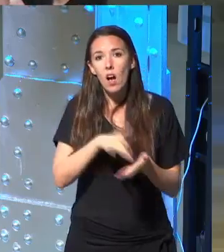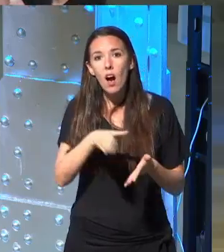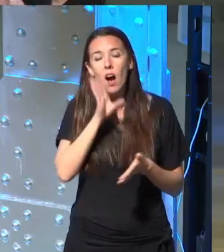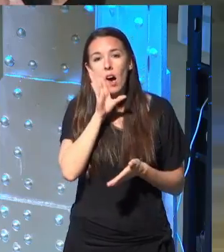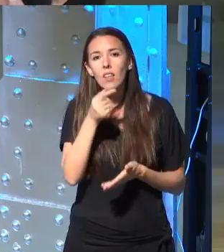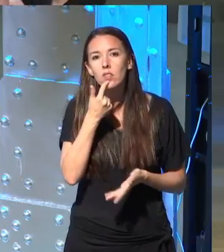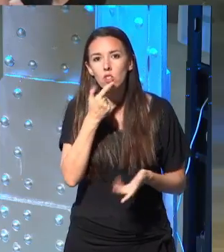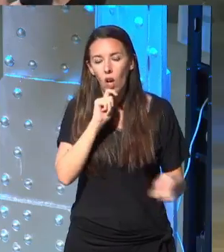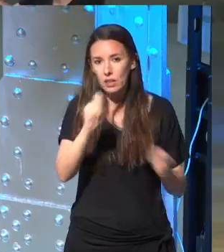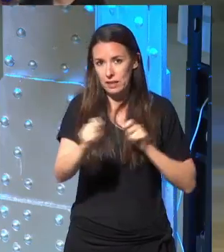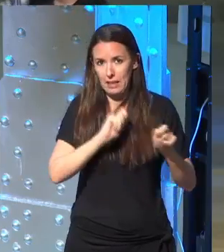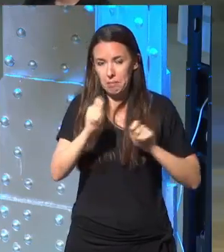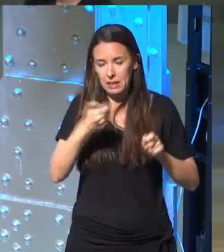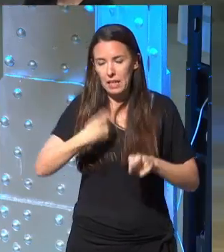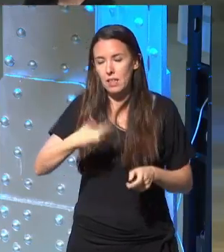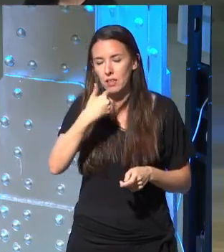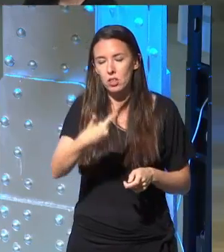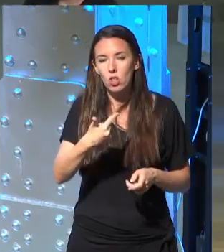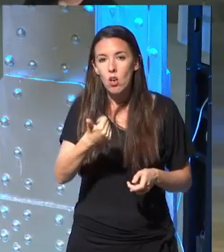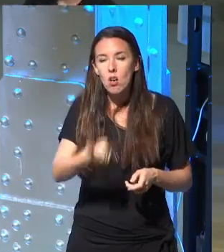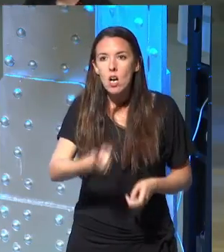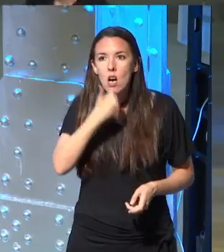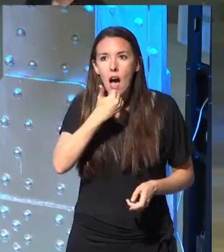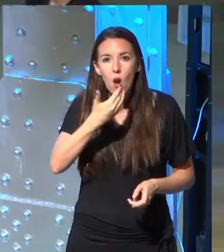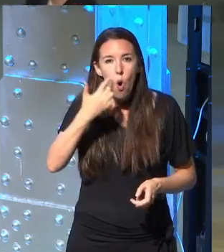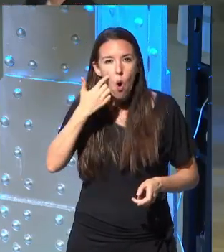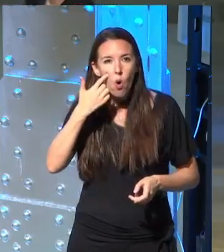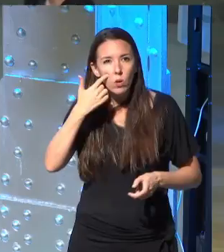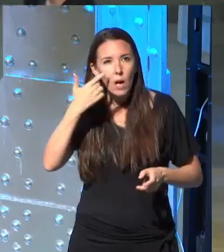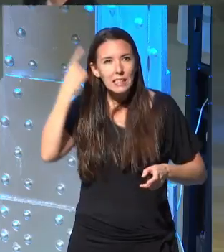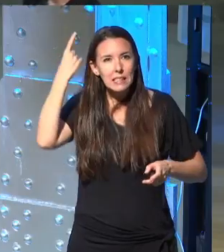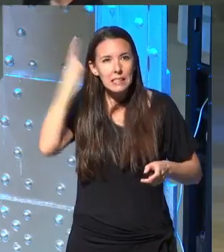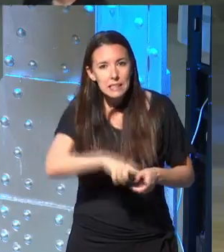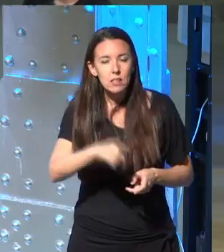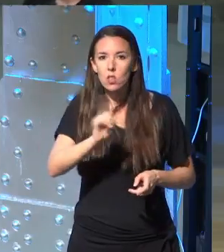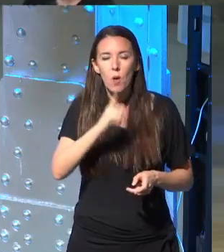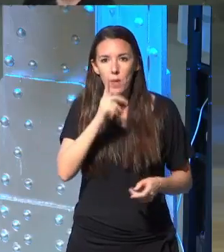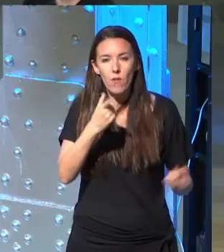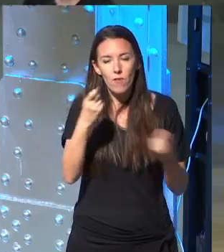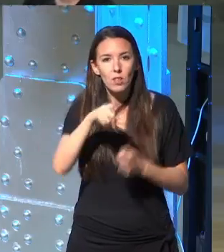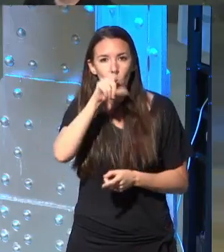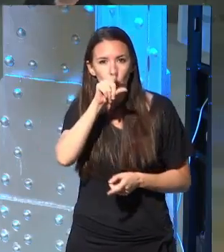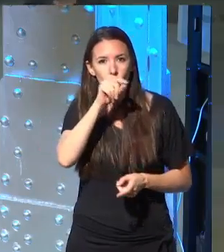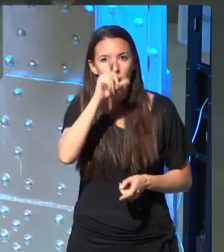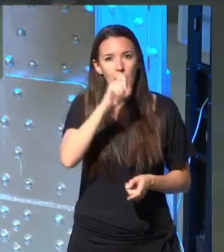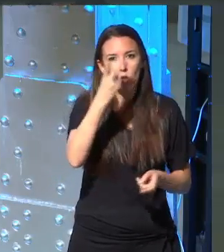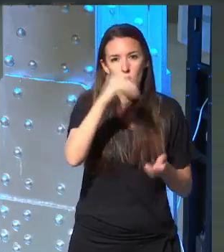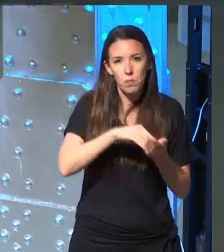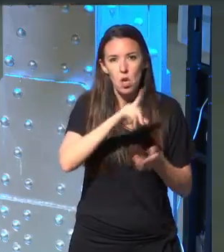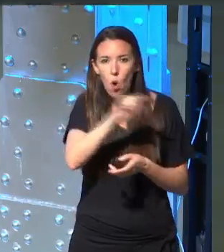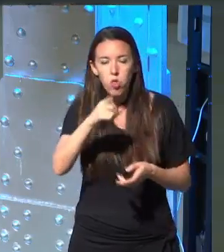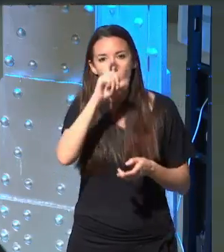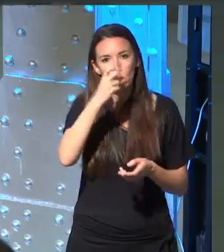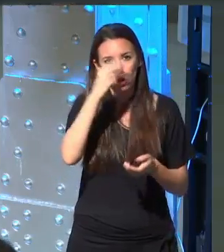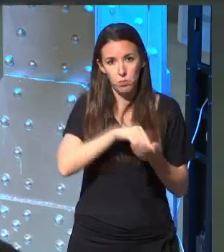comentado en alguna entrevista, que no ha sido algo consciente, pero es verdad que yo echo mucho de menos el Twitter de 2011, 2012, que